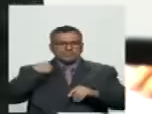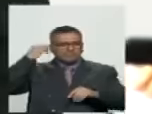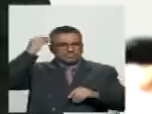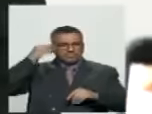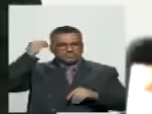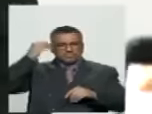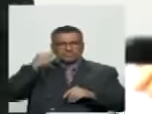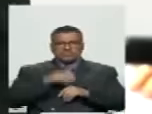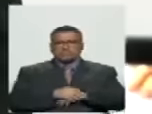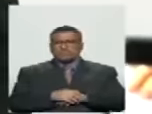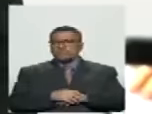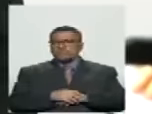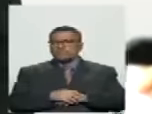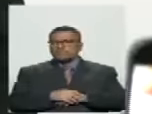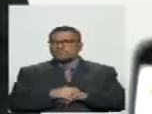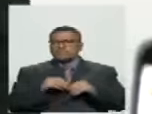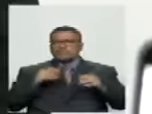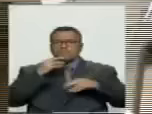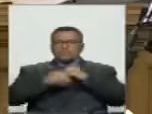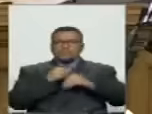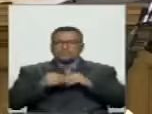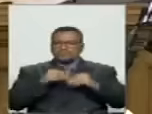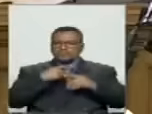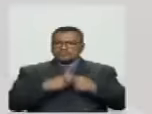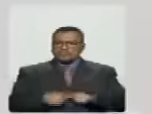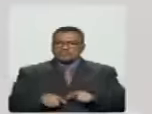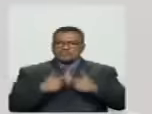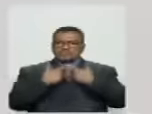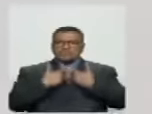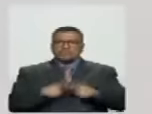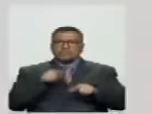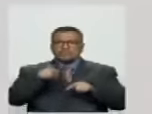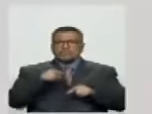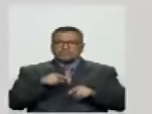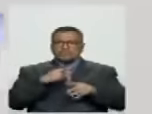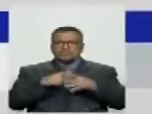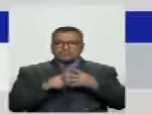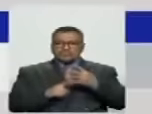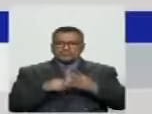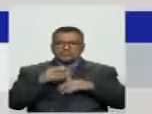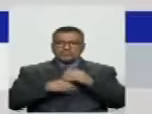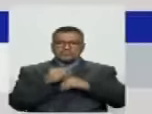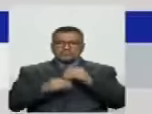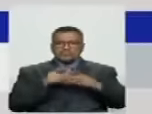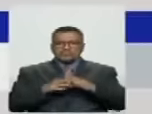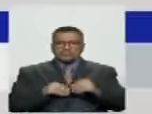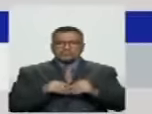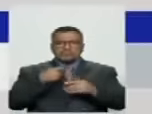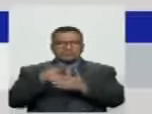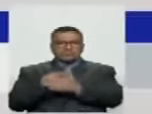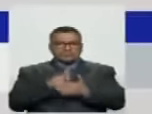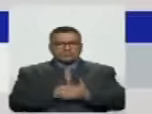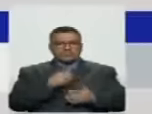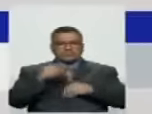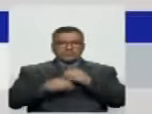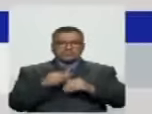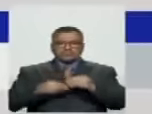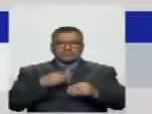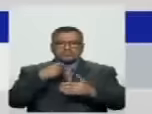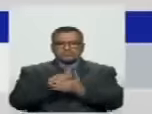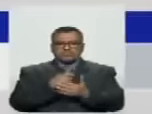ocurrió pensar que cómo iba a generar libertad algo que había sido hecho por capitalistas para generar